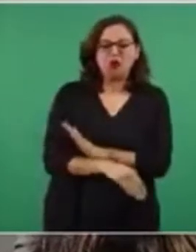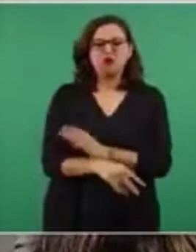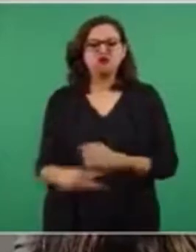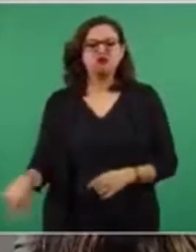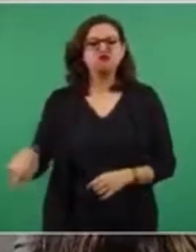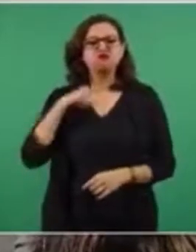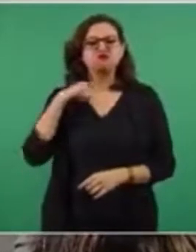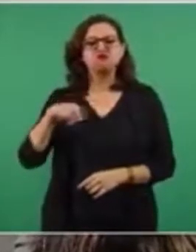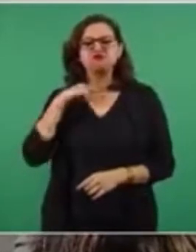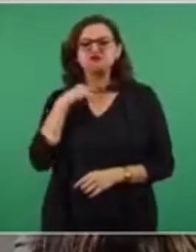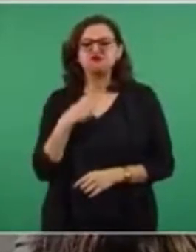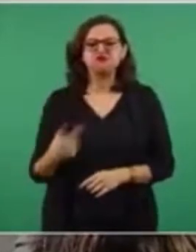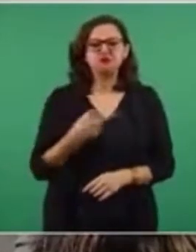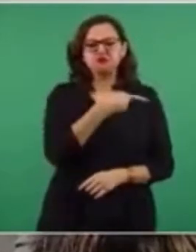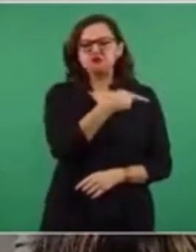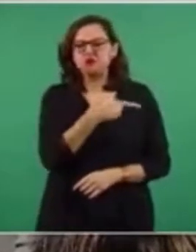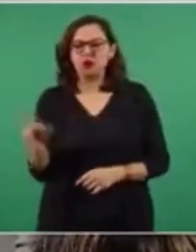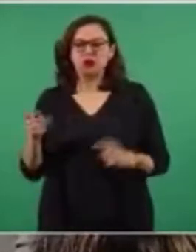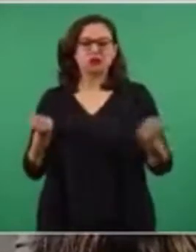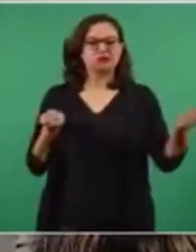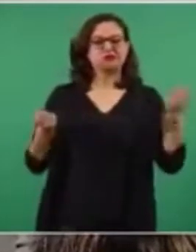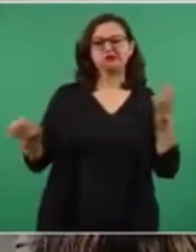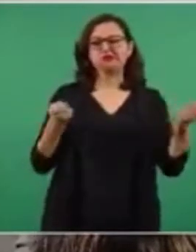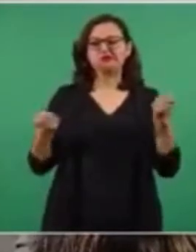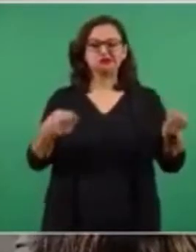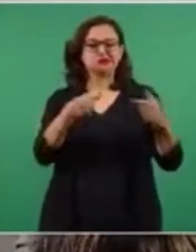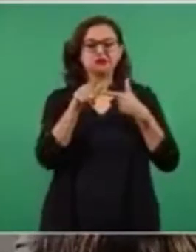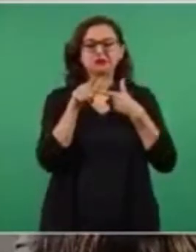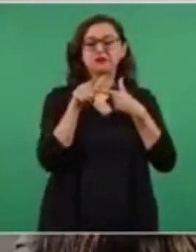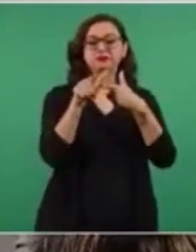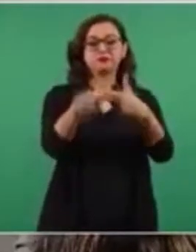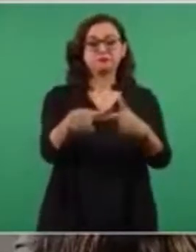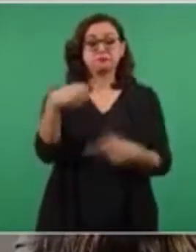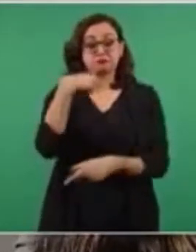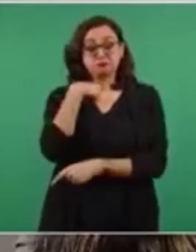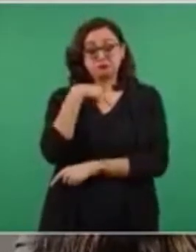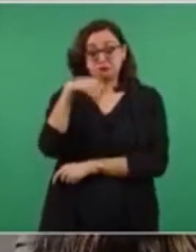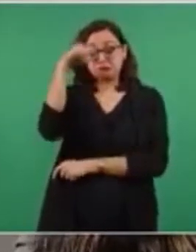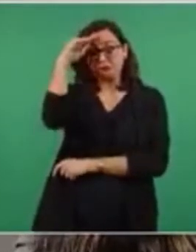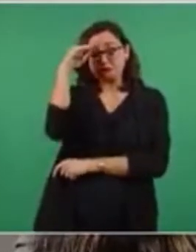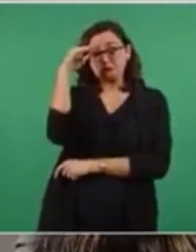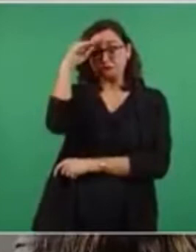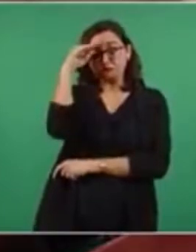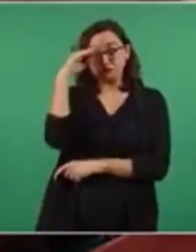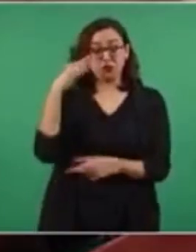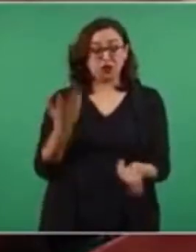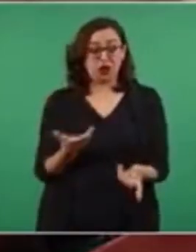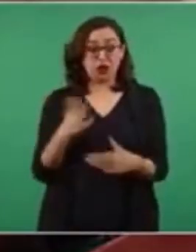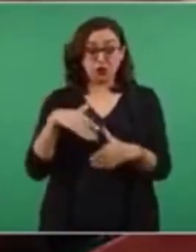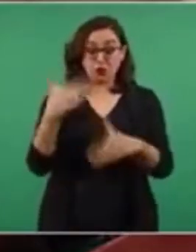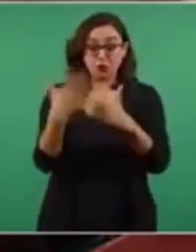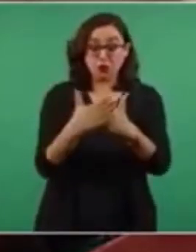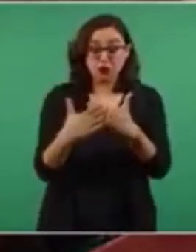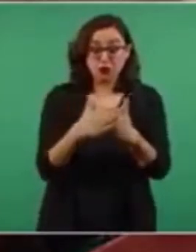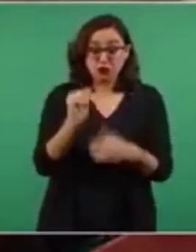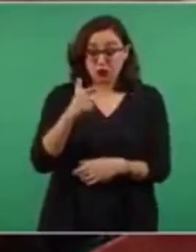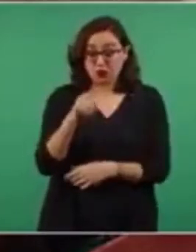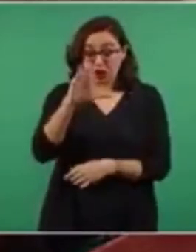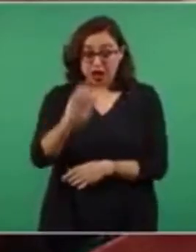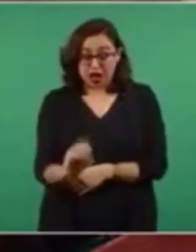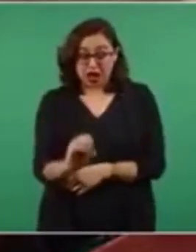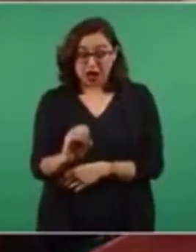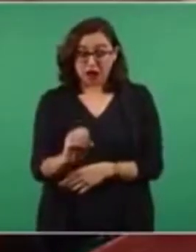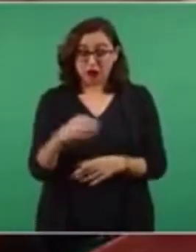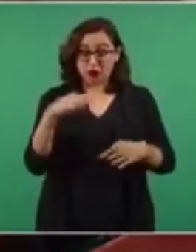empobrecido para poderlo gobernar. Es lo que quiere. Yo creo que no es el momento de la revocación del